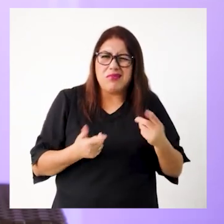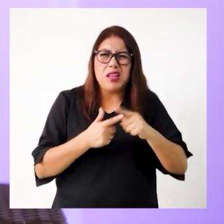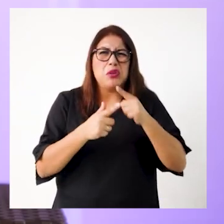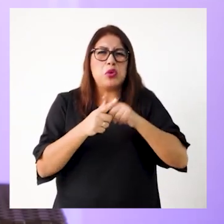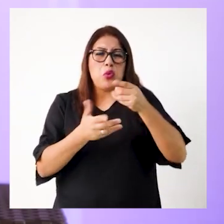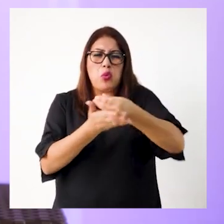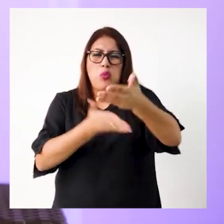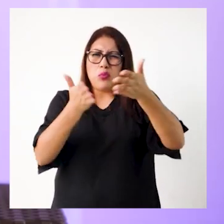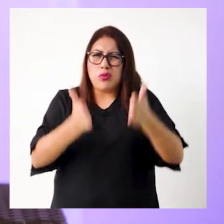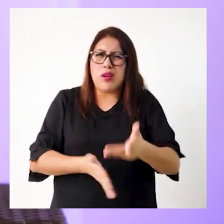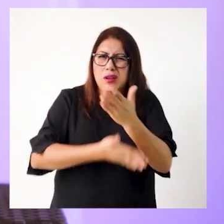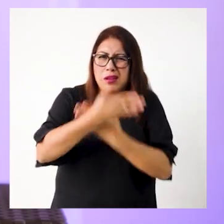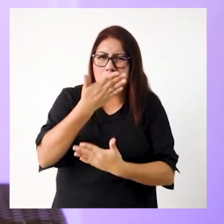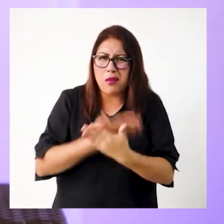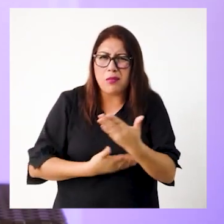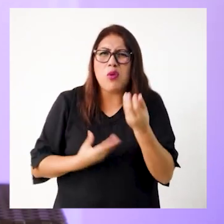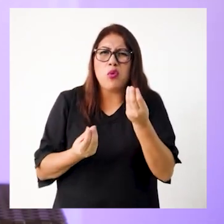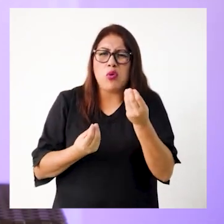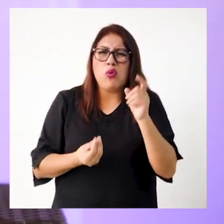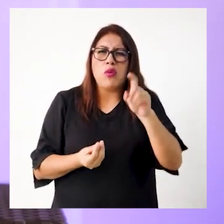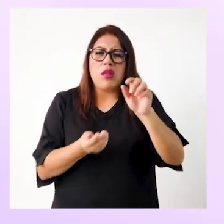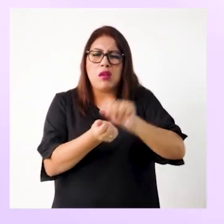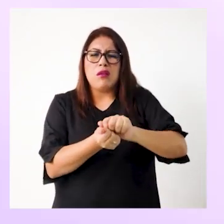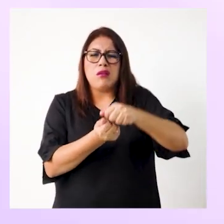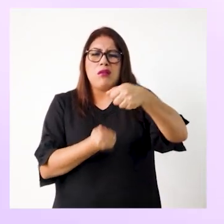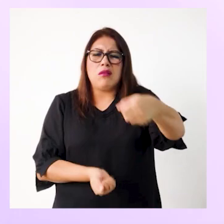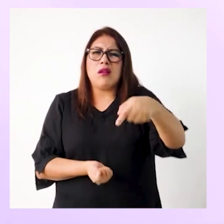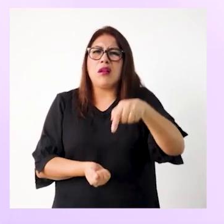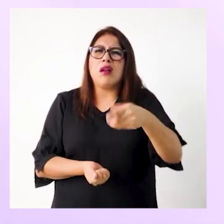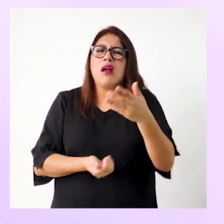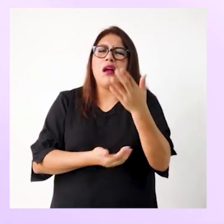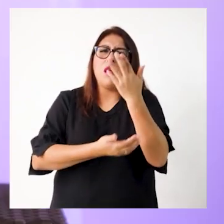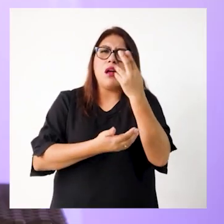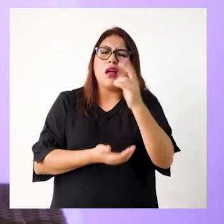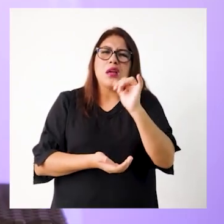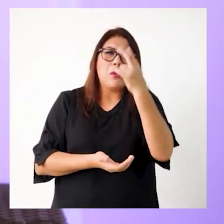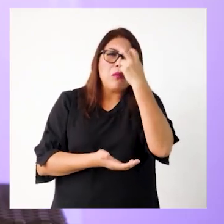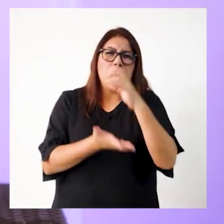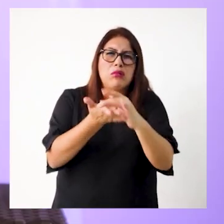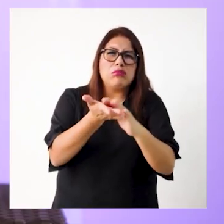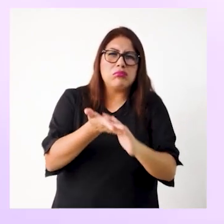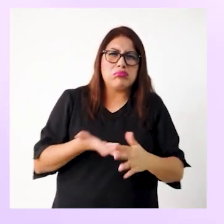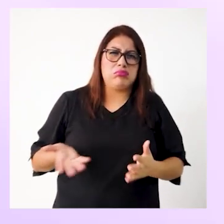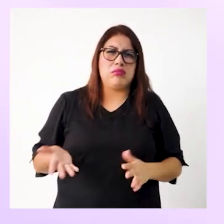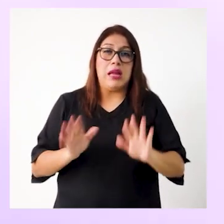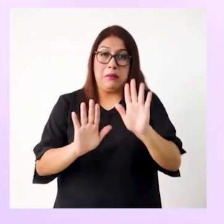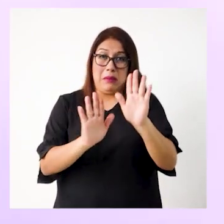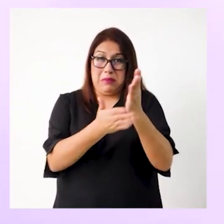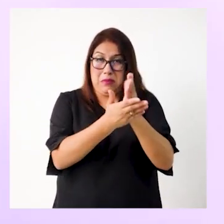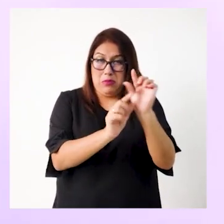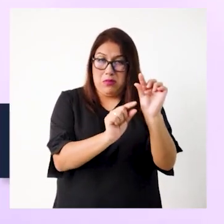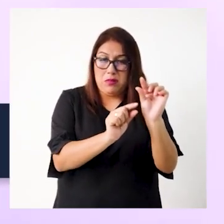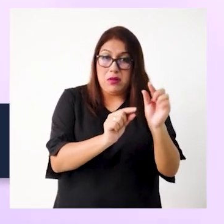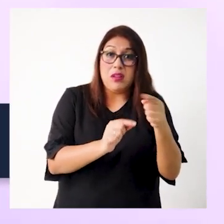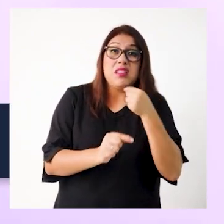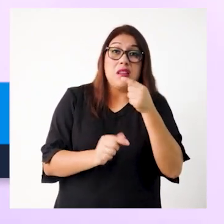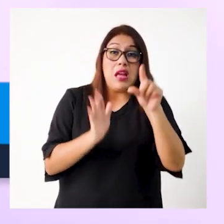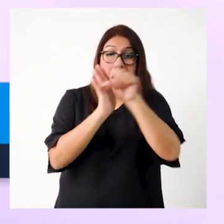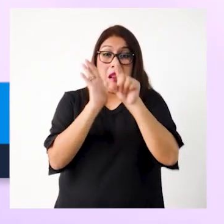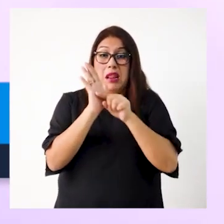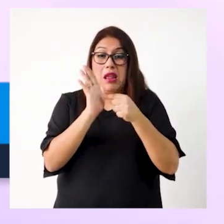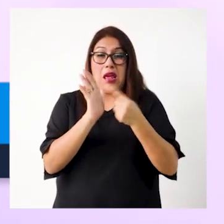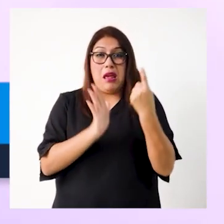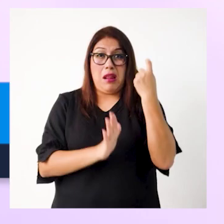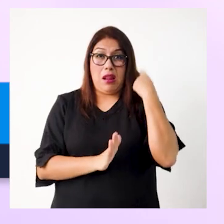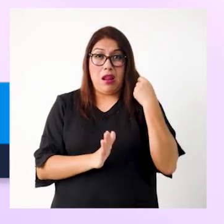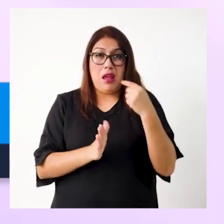con discapacidad te tiene que llegar tu recibo en braille. No, pero detente ahí, Enrique. Ha salido una ley que se publicó unos pocos meses atrás que señala